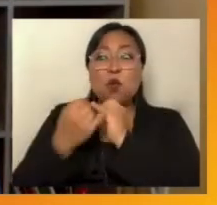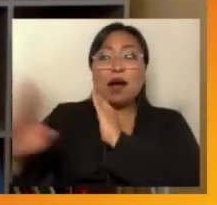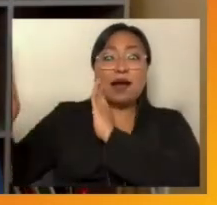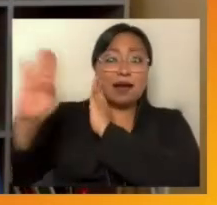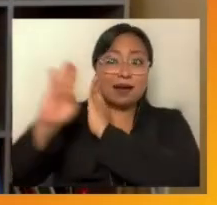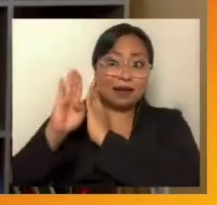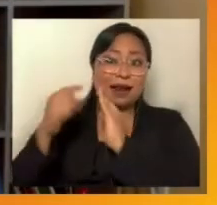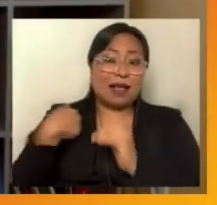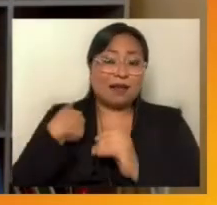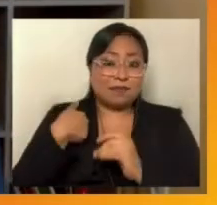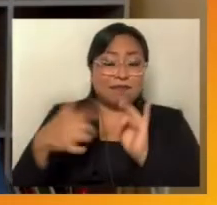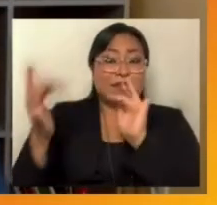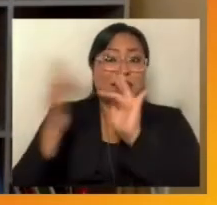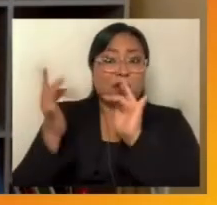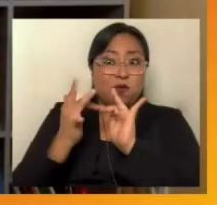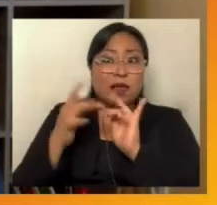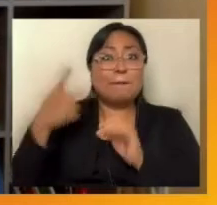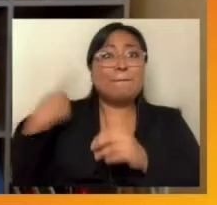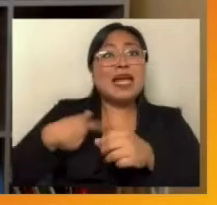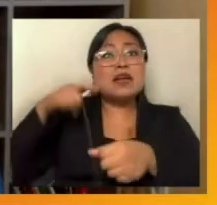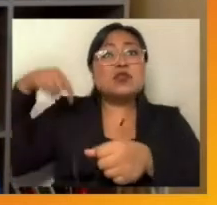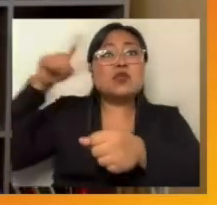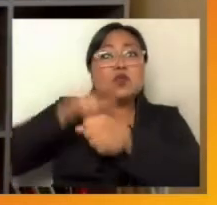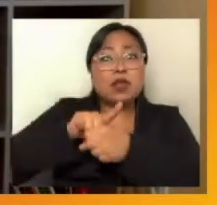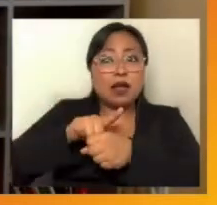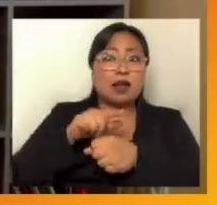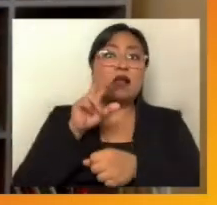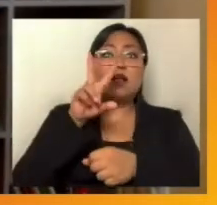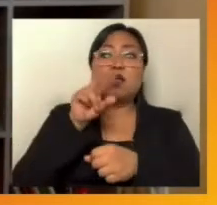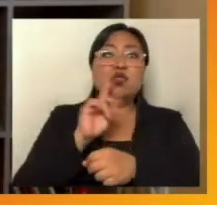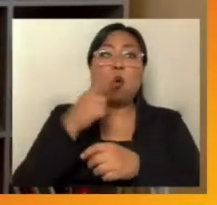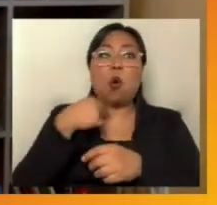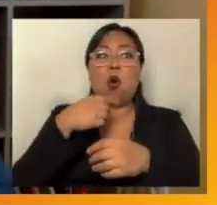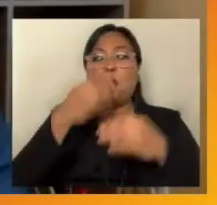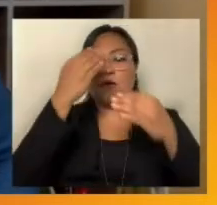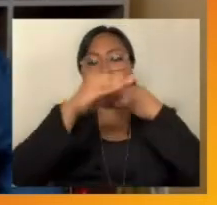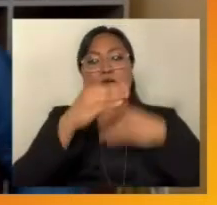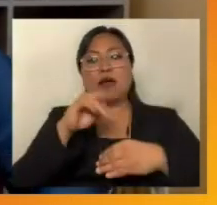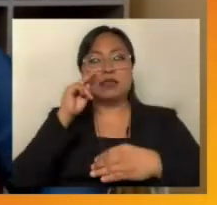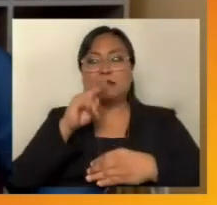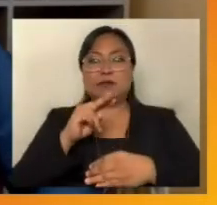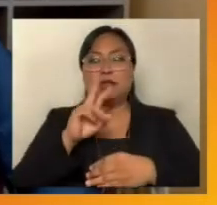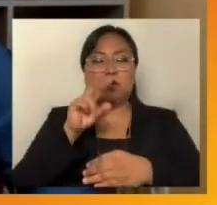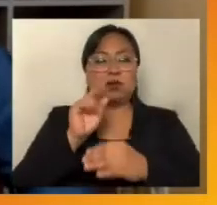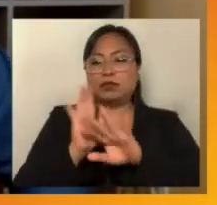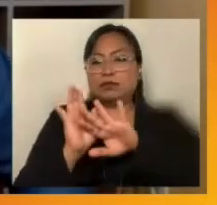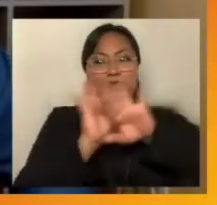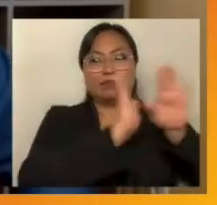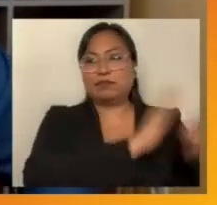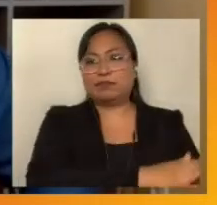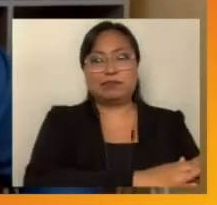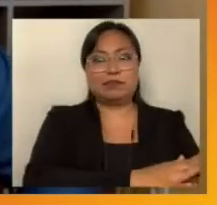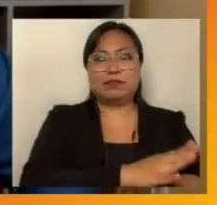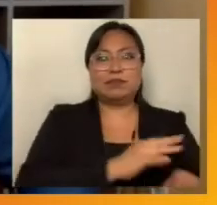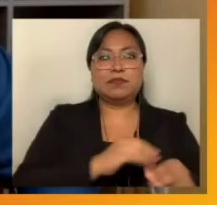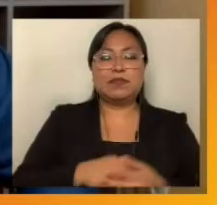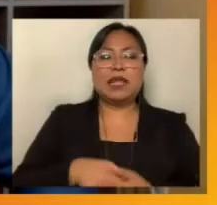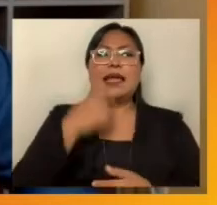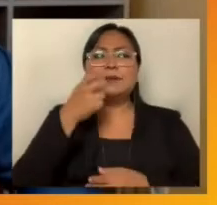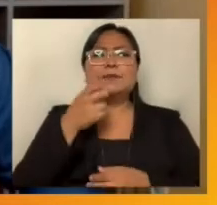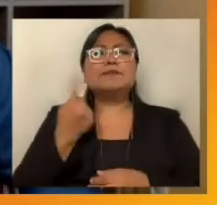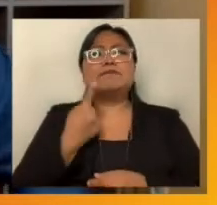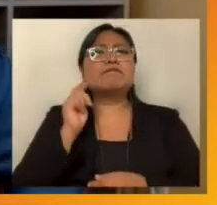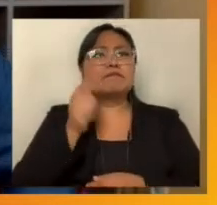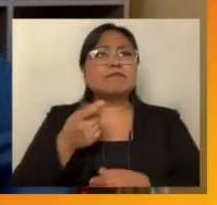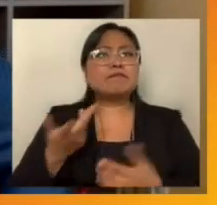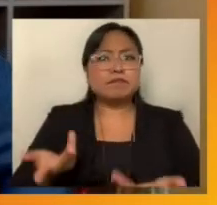en LinkedIn has tenido, y olvídate de las recomendaciones y los comentarios. Eso quiere decir